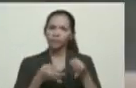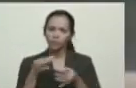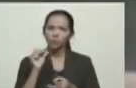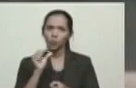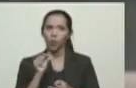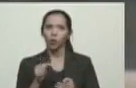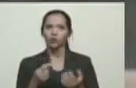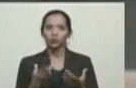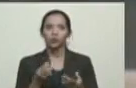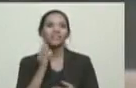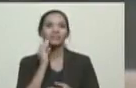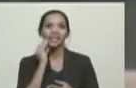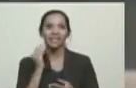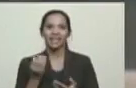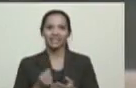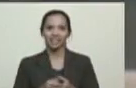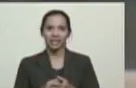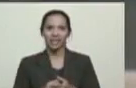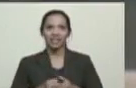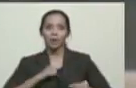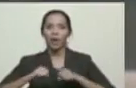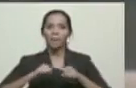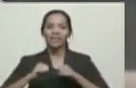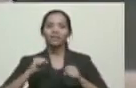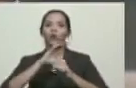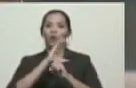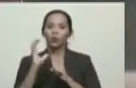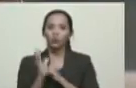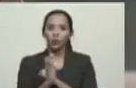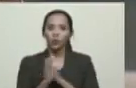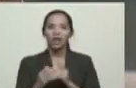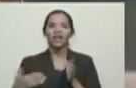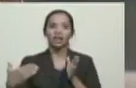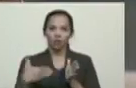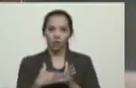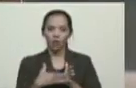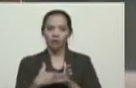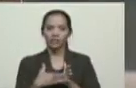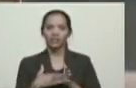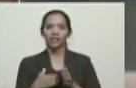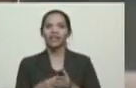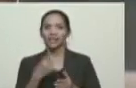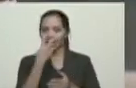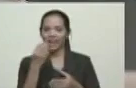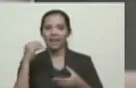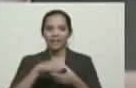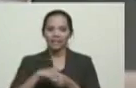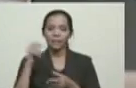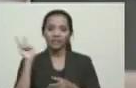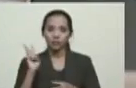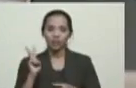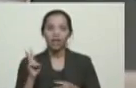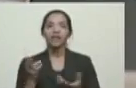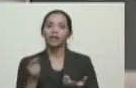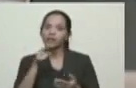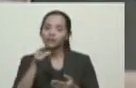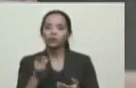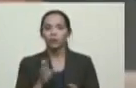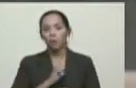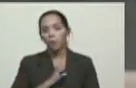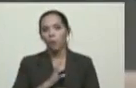experiencia en todo lo que ha sido este movimiento cultural contra la injerencia en Venezuela y de la cual, sin lugar a dudas, tú formas